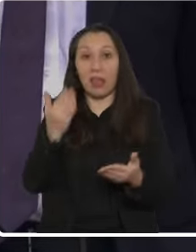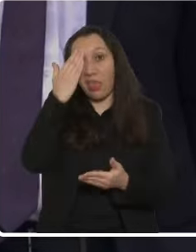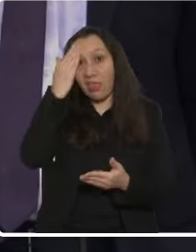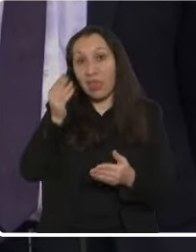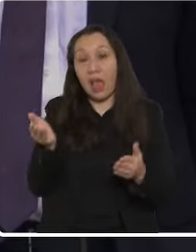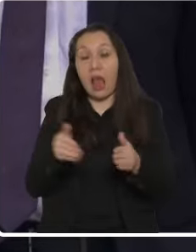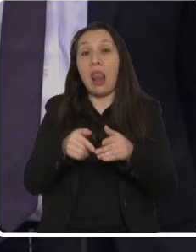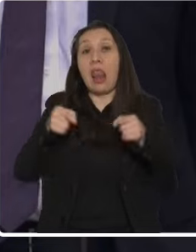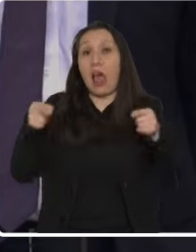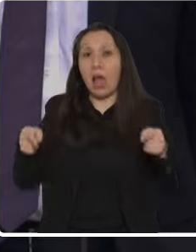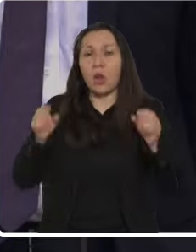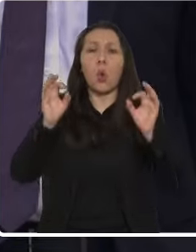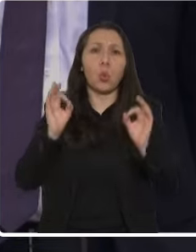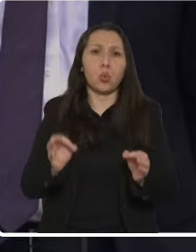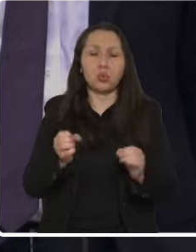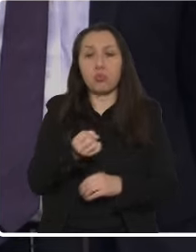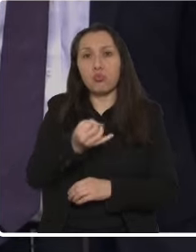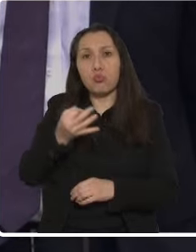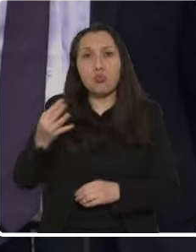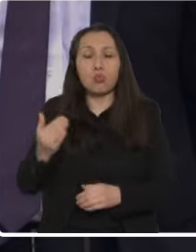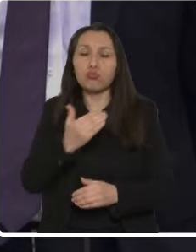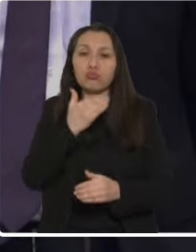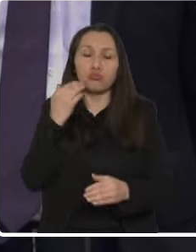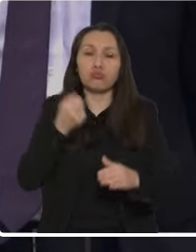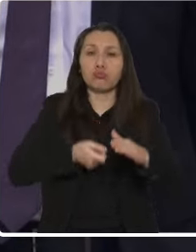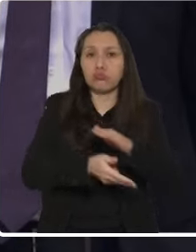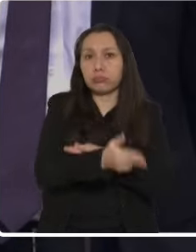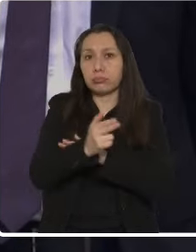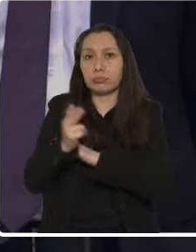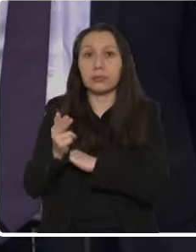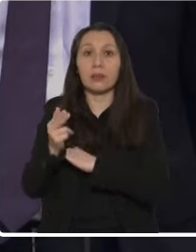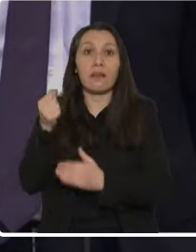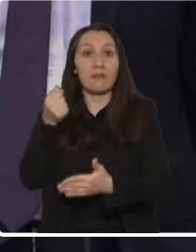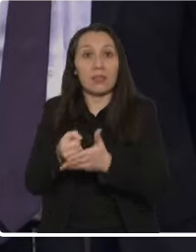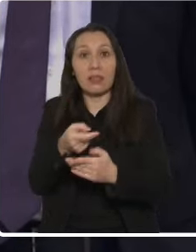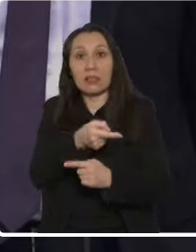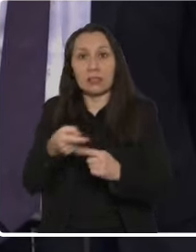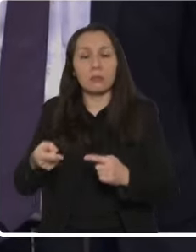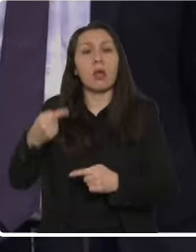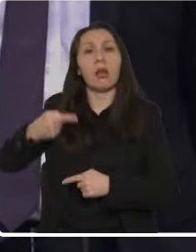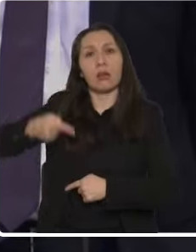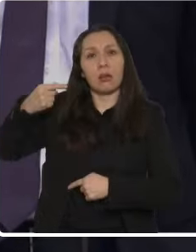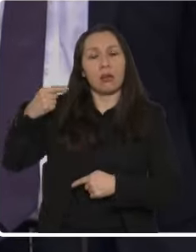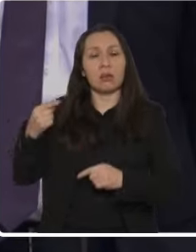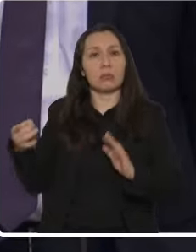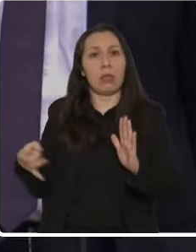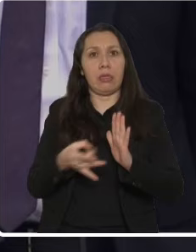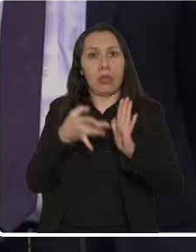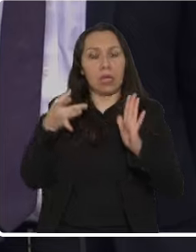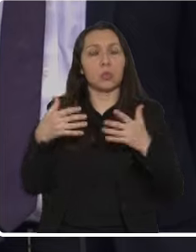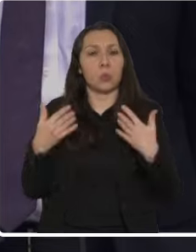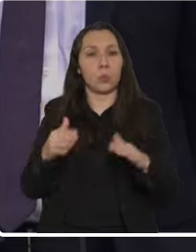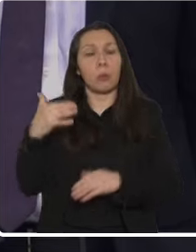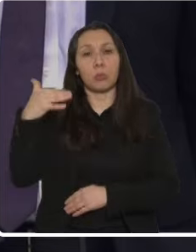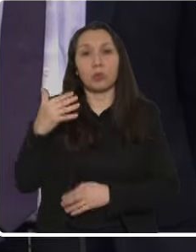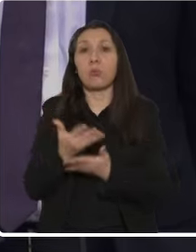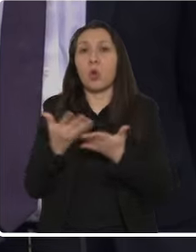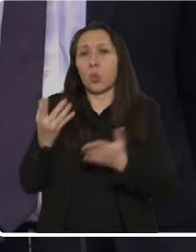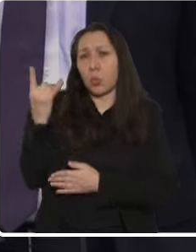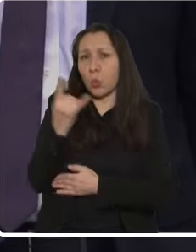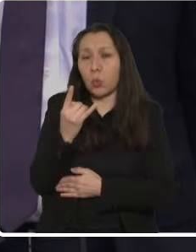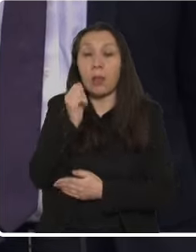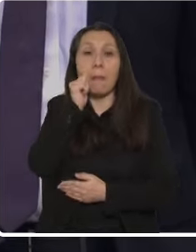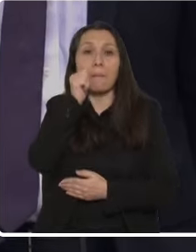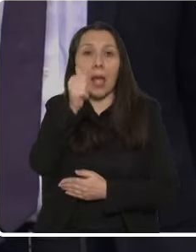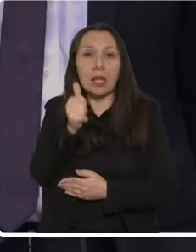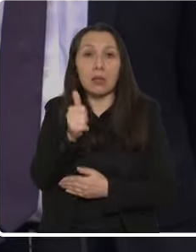largo, donde hubo toda esta cantidad de homicidios, y los fines de semana, en el último tiempo, ha habido hechos delictuales importantes. Por eso la urgencia de